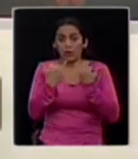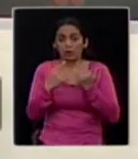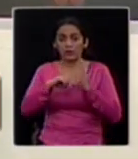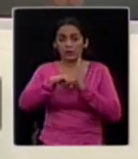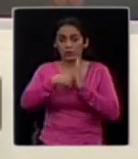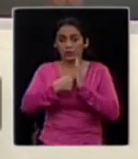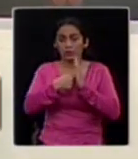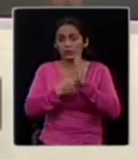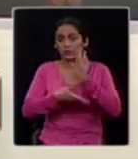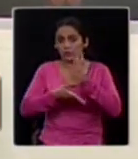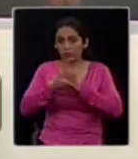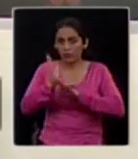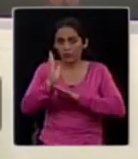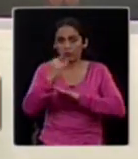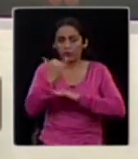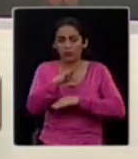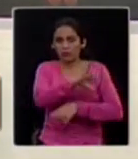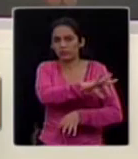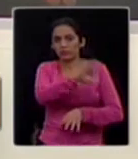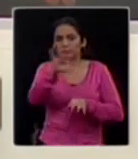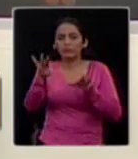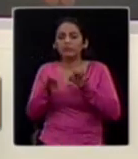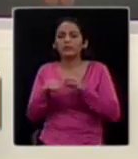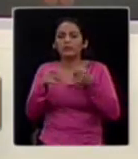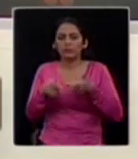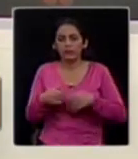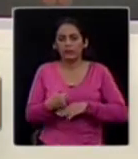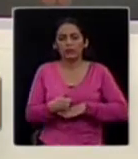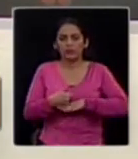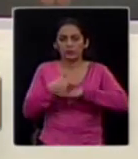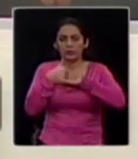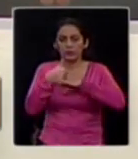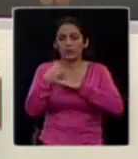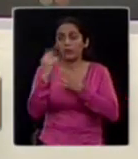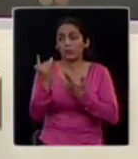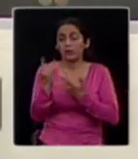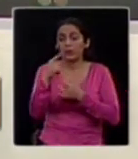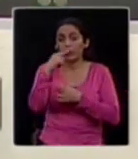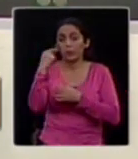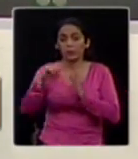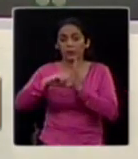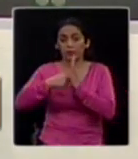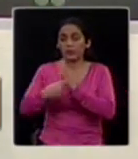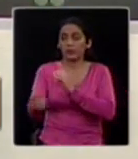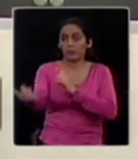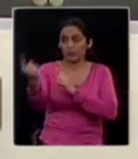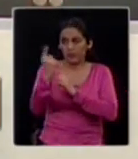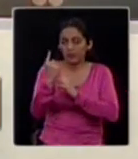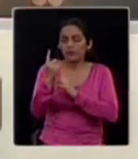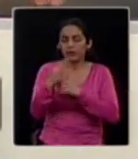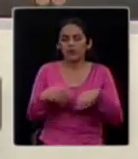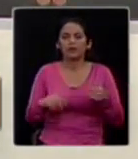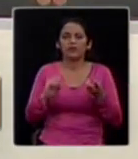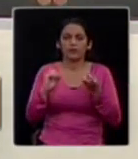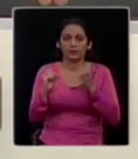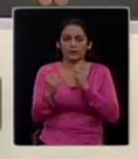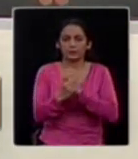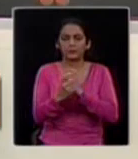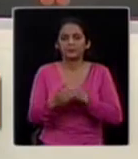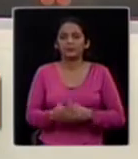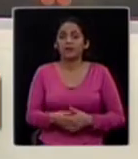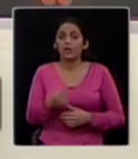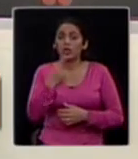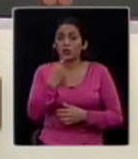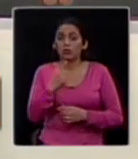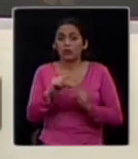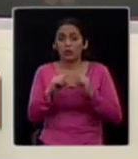Contralor General del Estado subrogante hasta que Carlos Pollitt reasuma el cargo. Además señaló que destituyó a un grupo de personas, entre ellas quienes